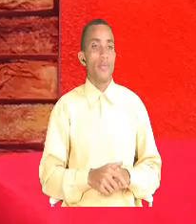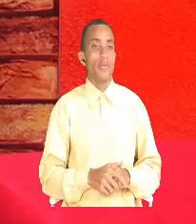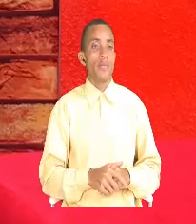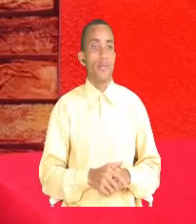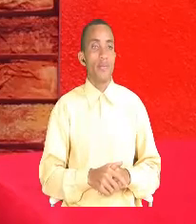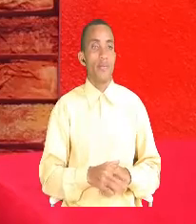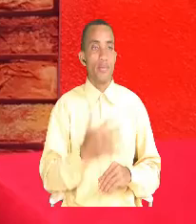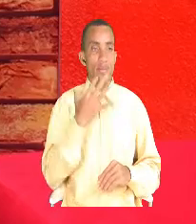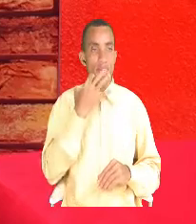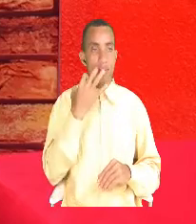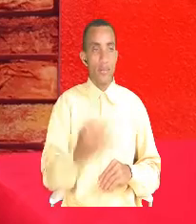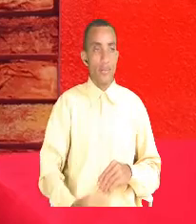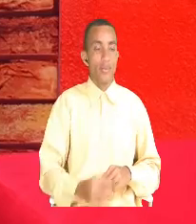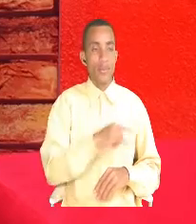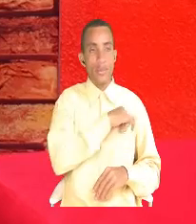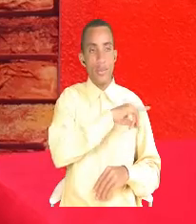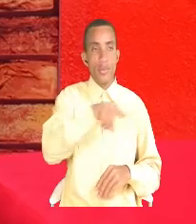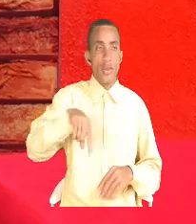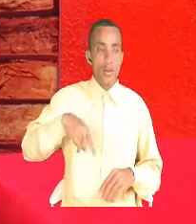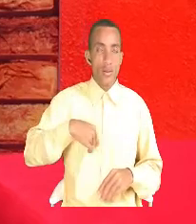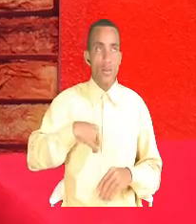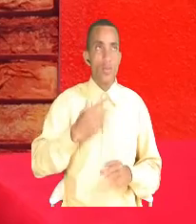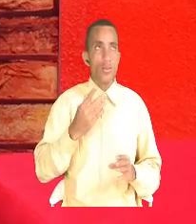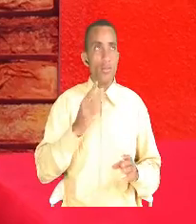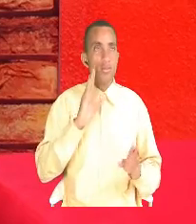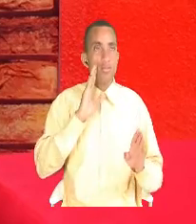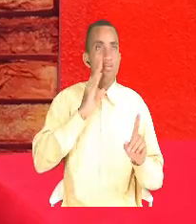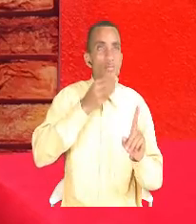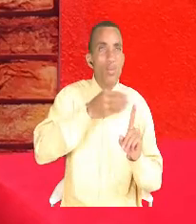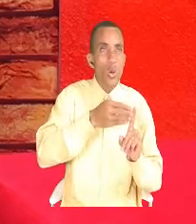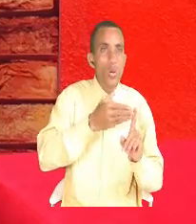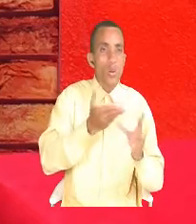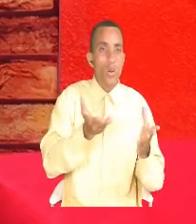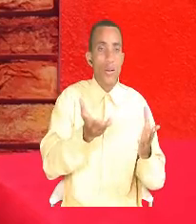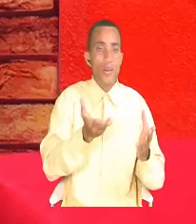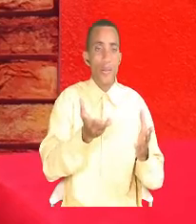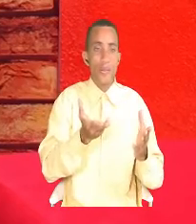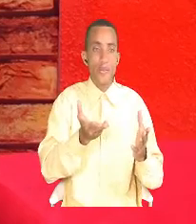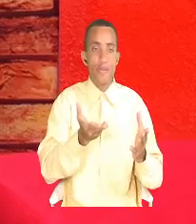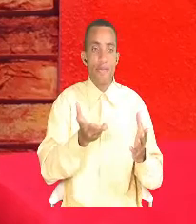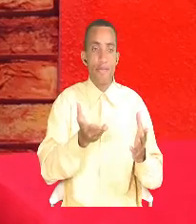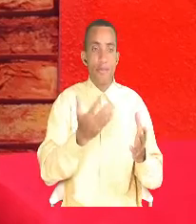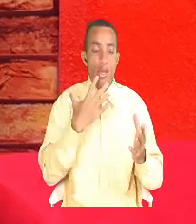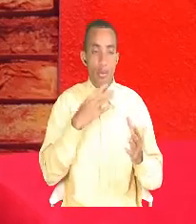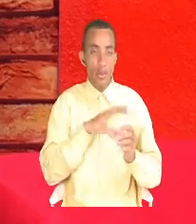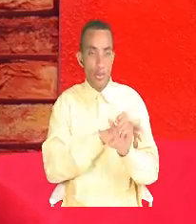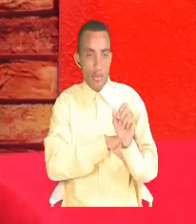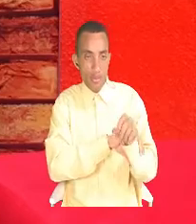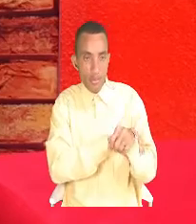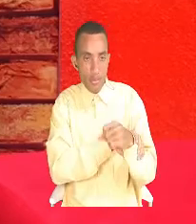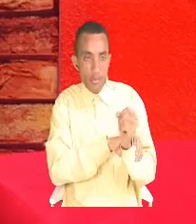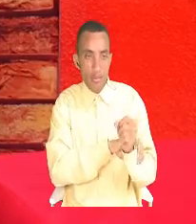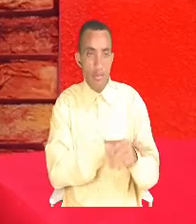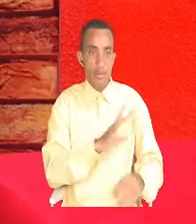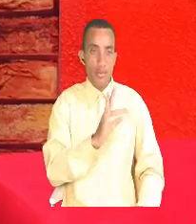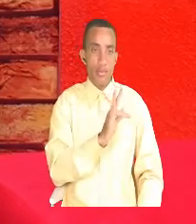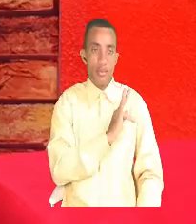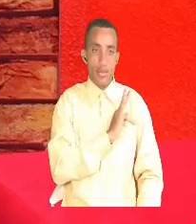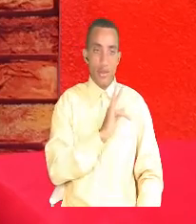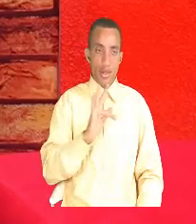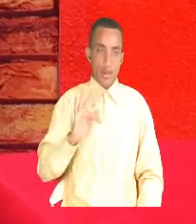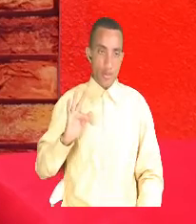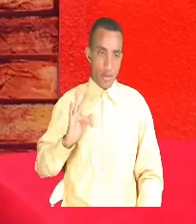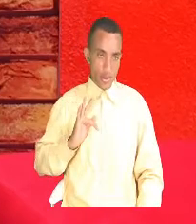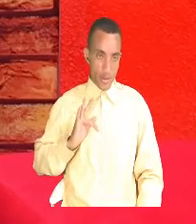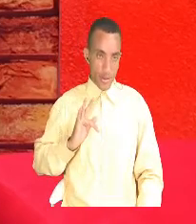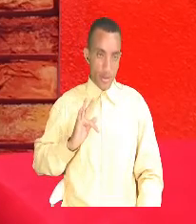verdad, nosotros nos enfocamos prácticamente en lo que tratamos de funcionar, lo que era una terapia física con una terapia relajante.